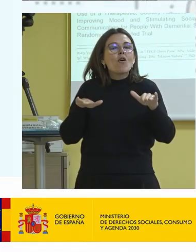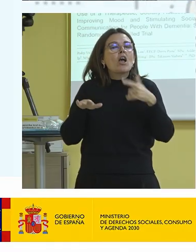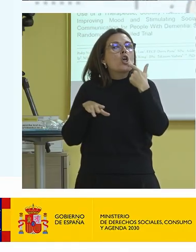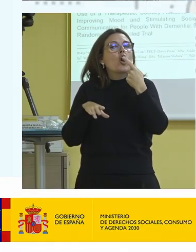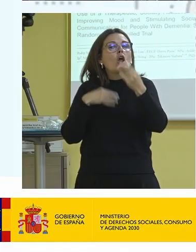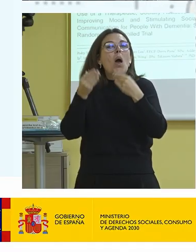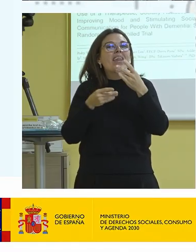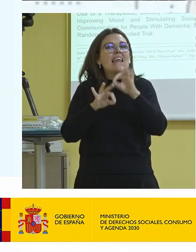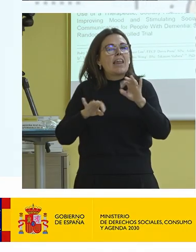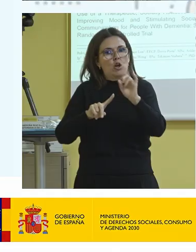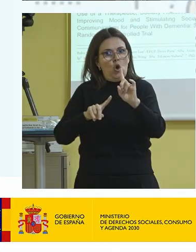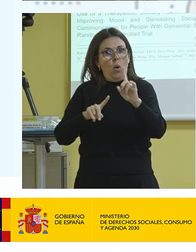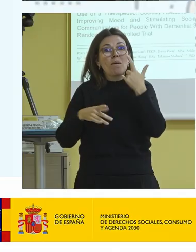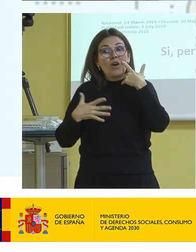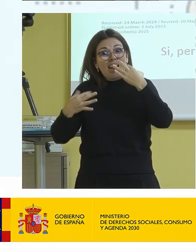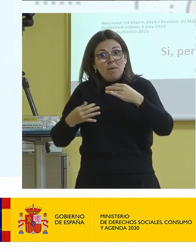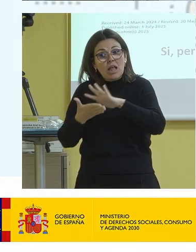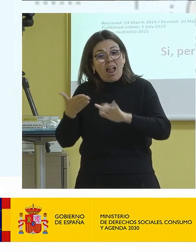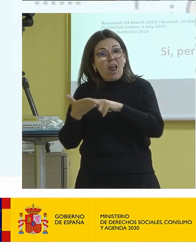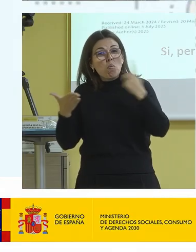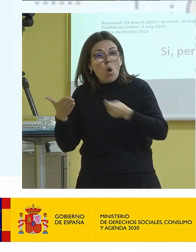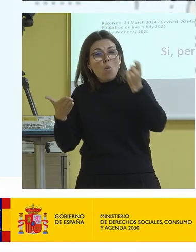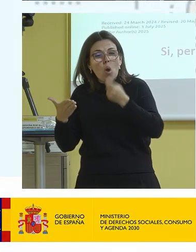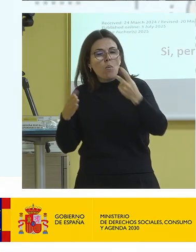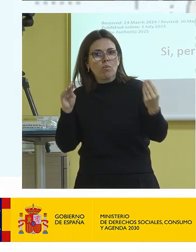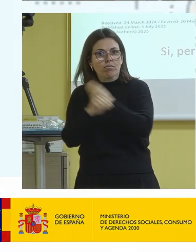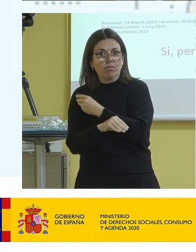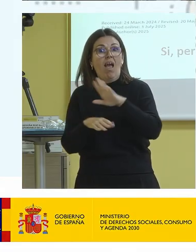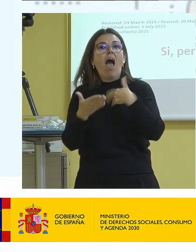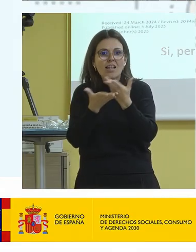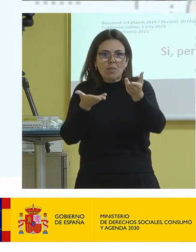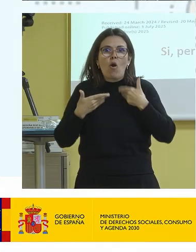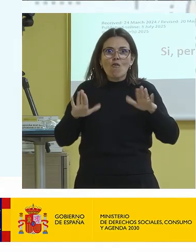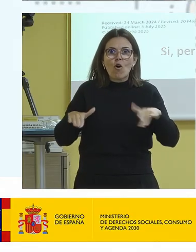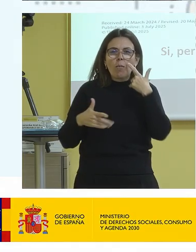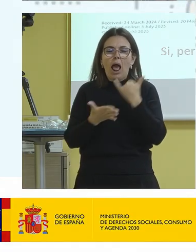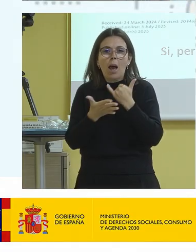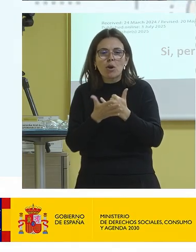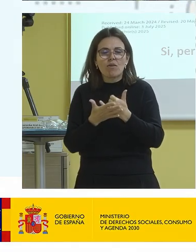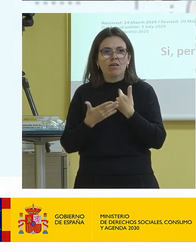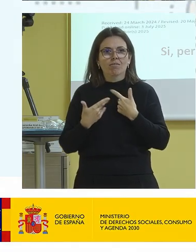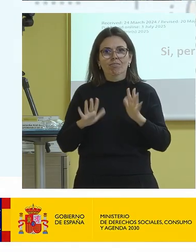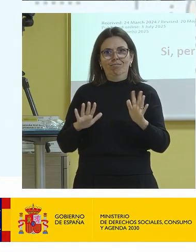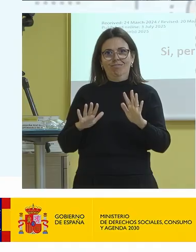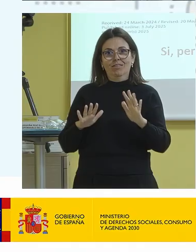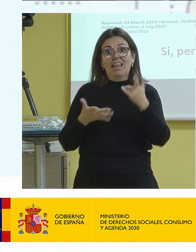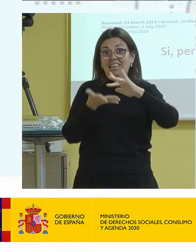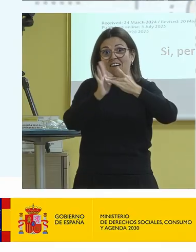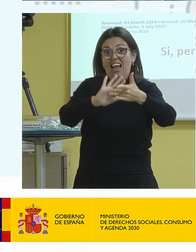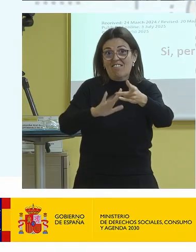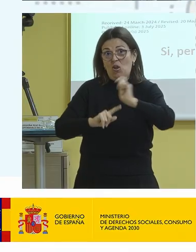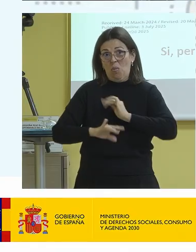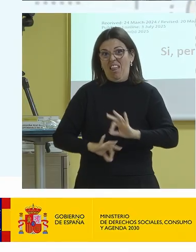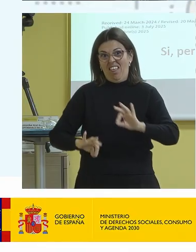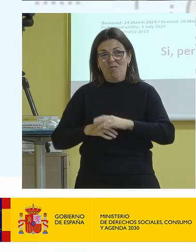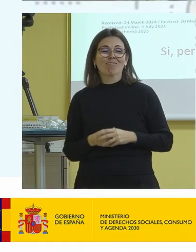que no hace al menos lo que dicen en los artículos originales, ¿vale? Me ofrecieron una foca, de hecho, me dijeron, te la mandamos para que la pruebes, pero se habían quedado sin existencia, entonces no me la